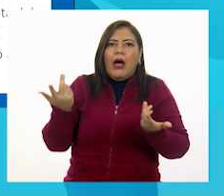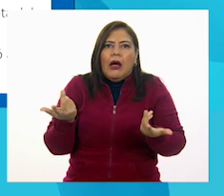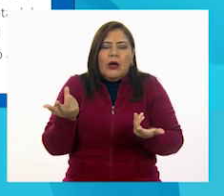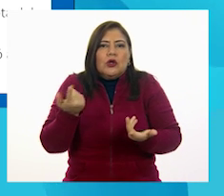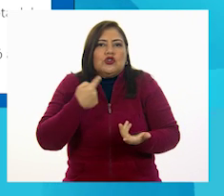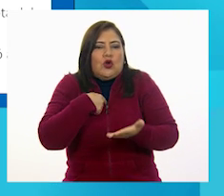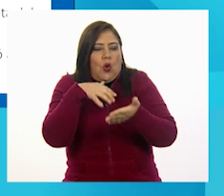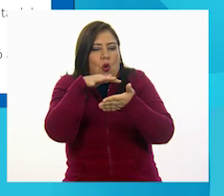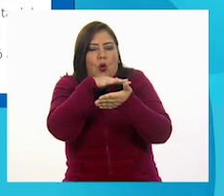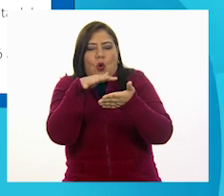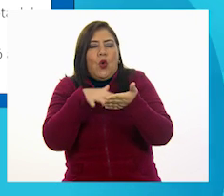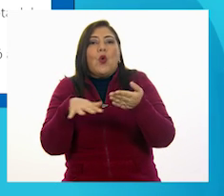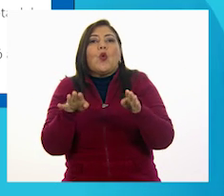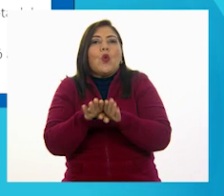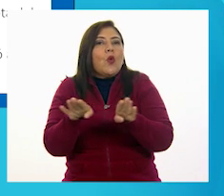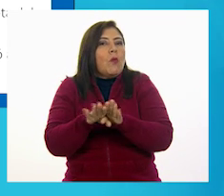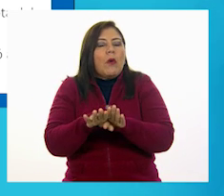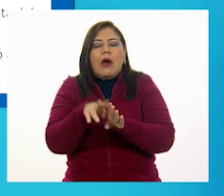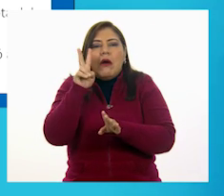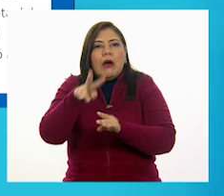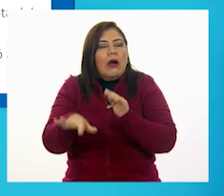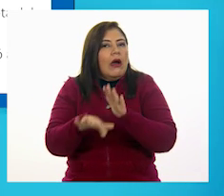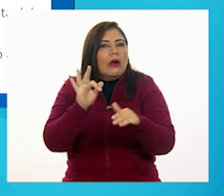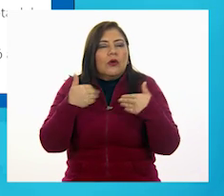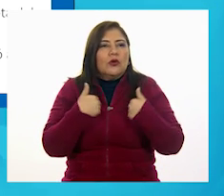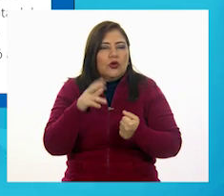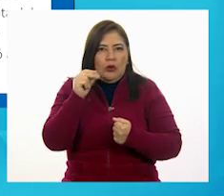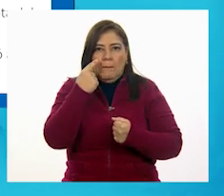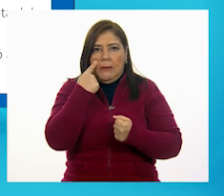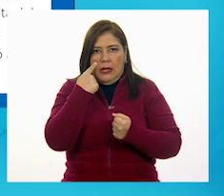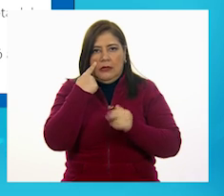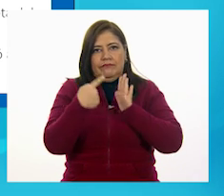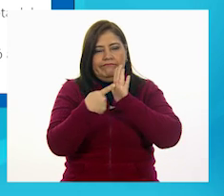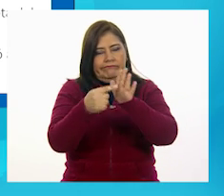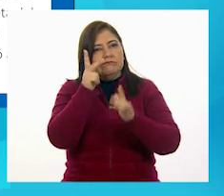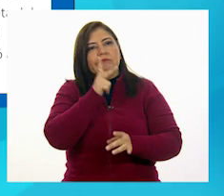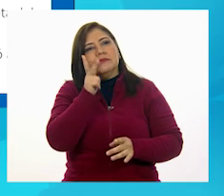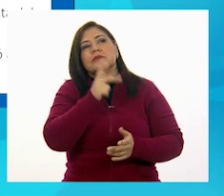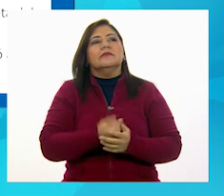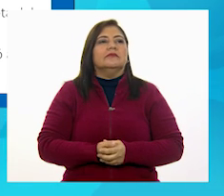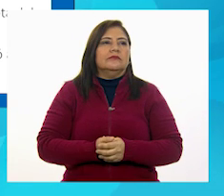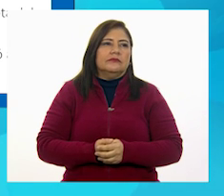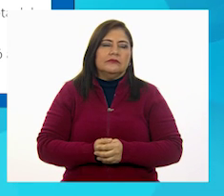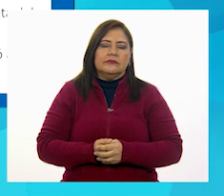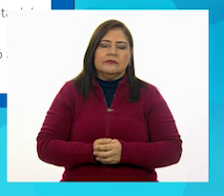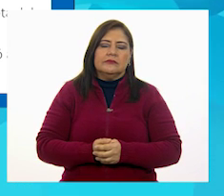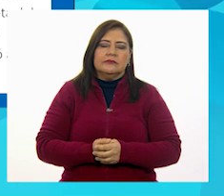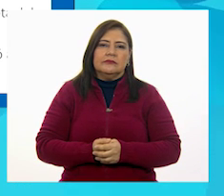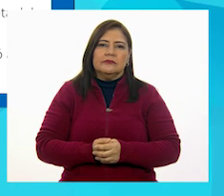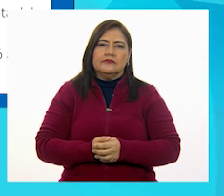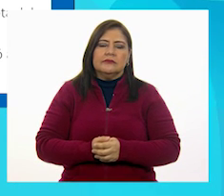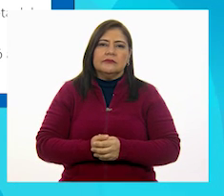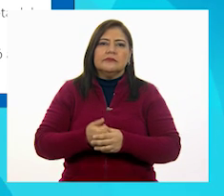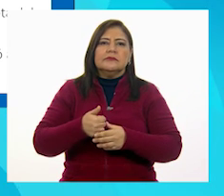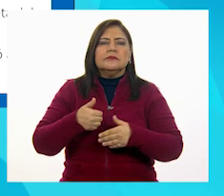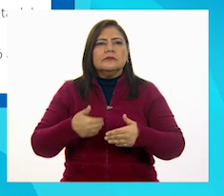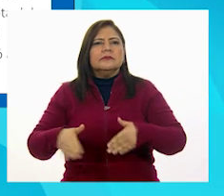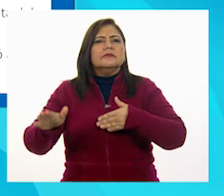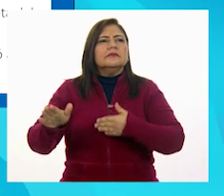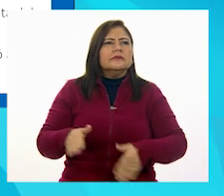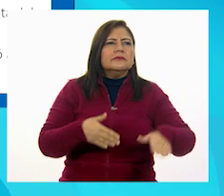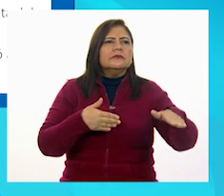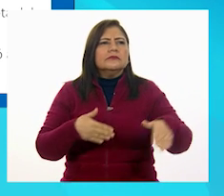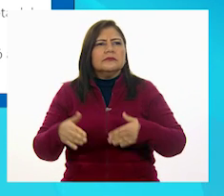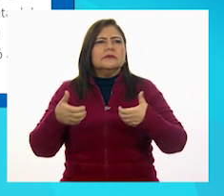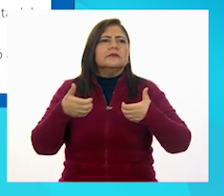lo voy a leer? No voy a entenderlo. Miren, se los voy a comprobar. Iban caminando por la calle